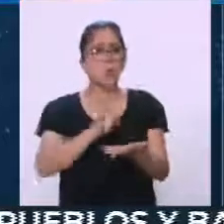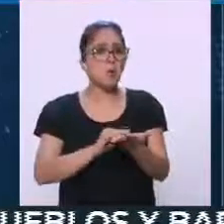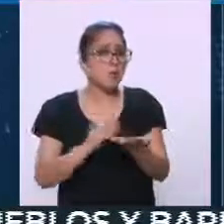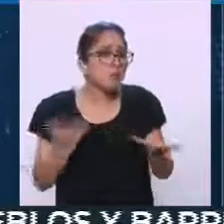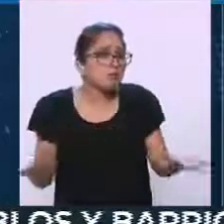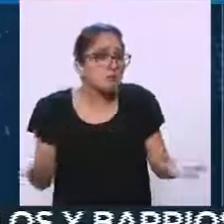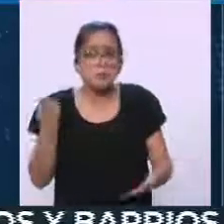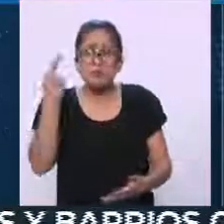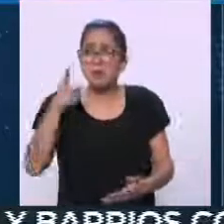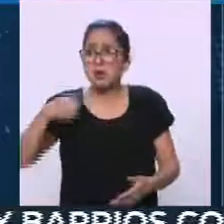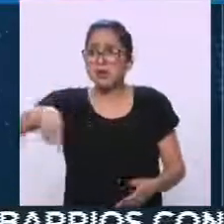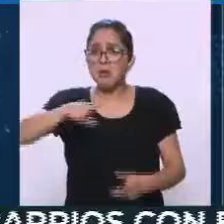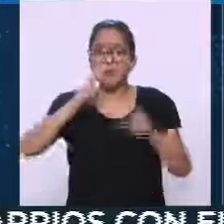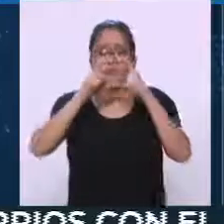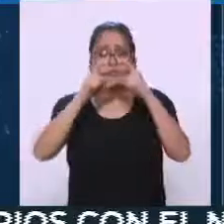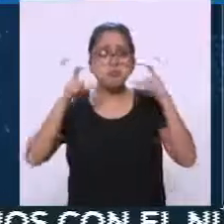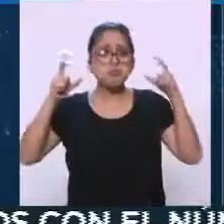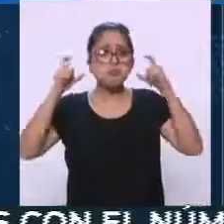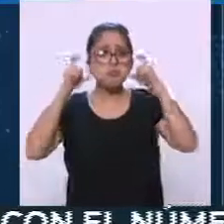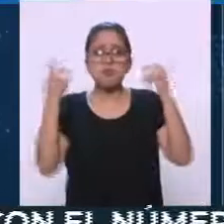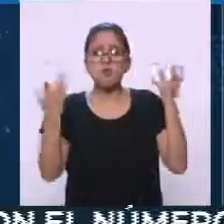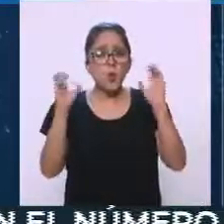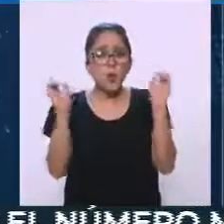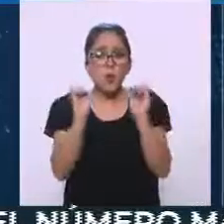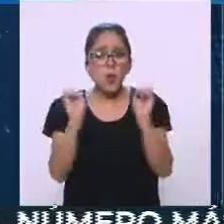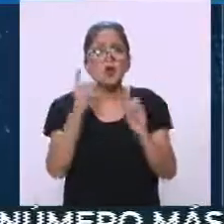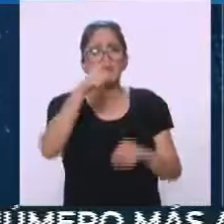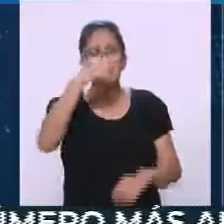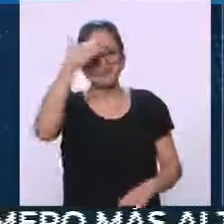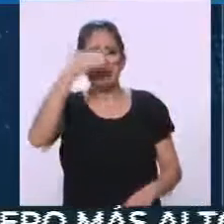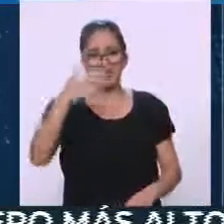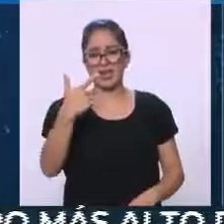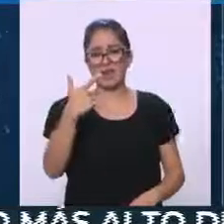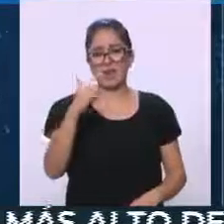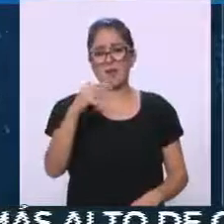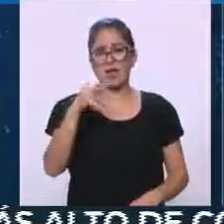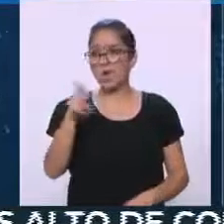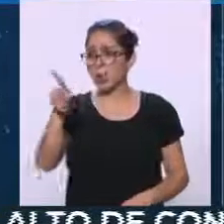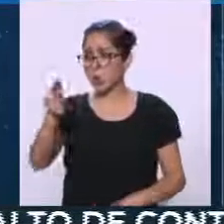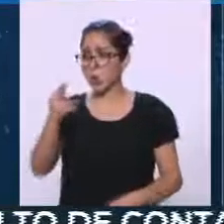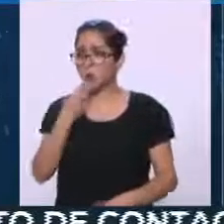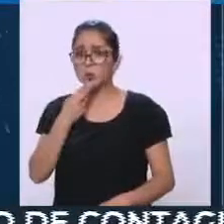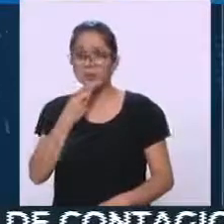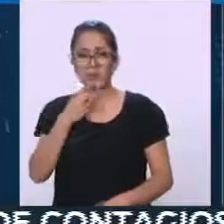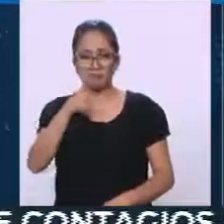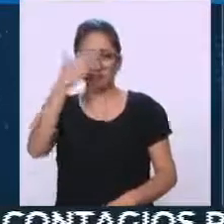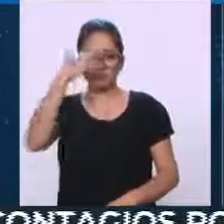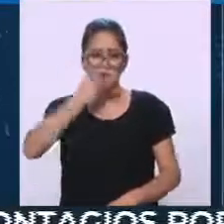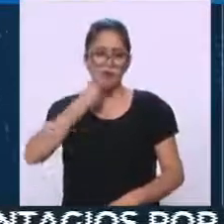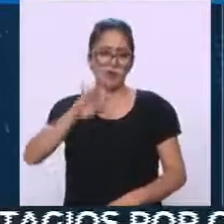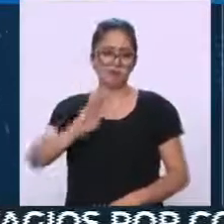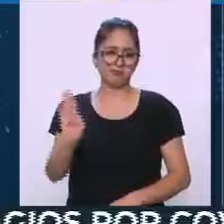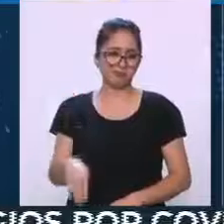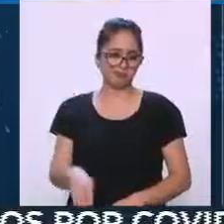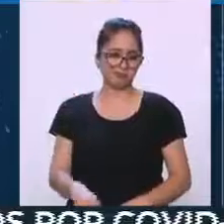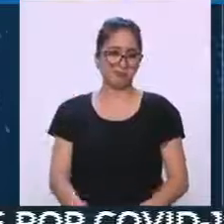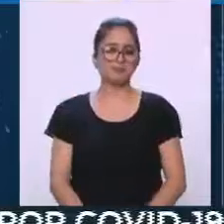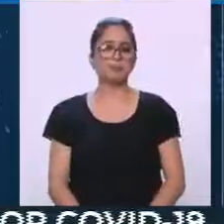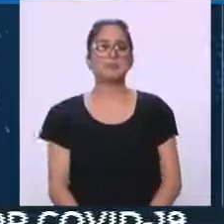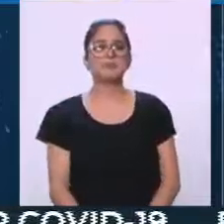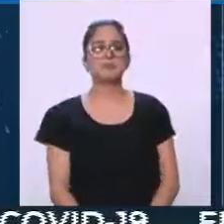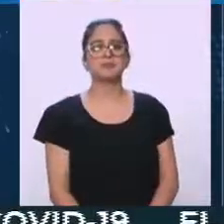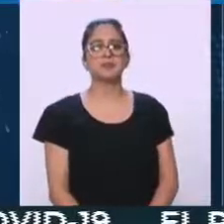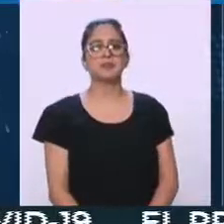el cubrebocas, pues ya vimos lo que pasó con Giovanni. Mario, para cerrar. Más allá de la retórica, pues creo que es más